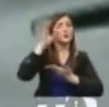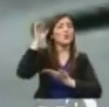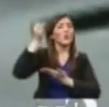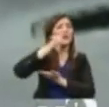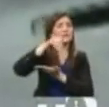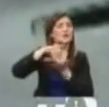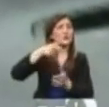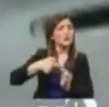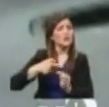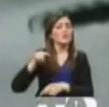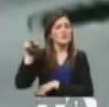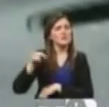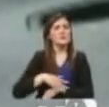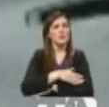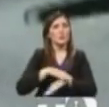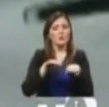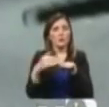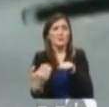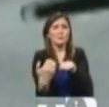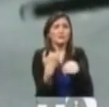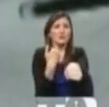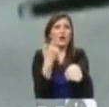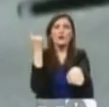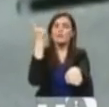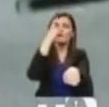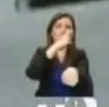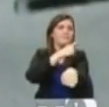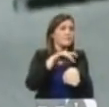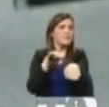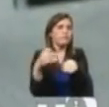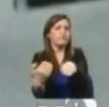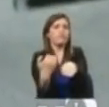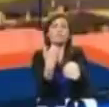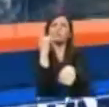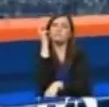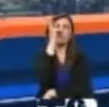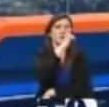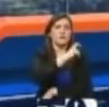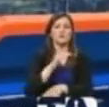urbe. Esta calle es doble vía y obstaculiza el paso de los demás automotores.